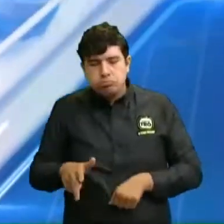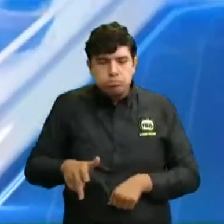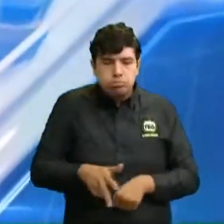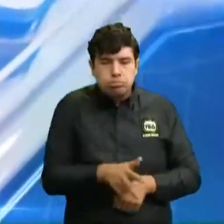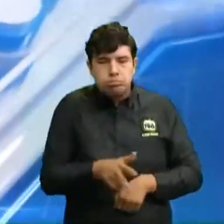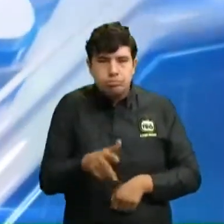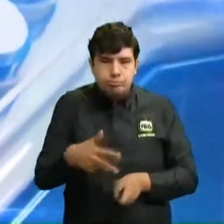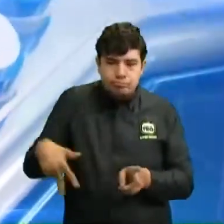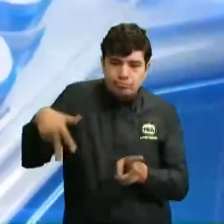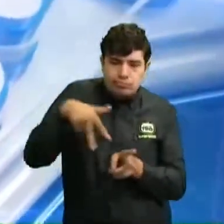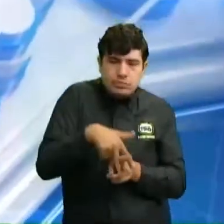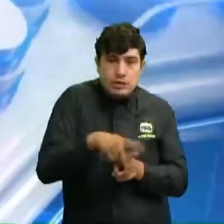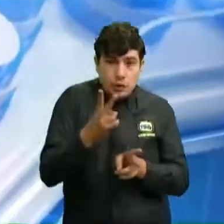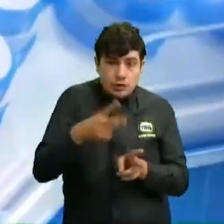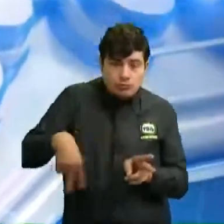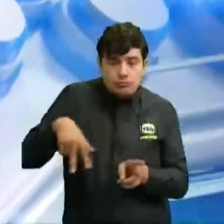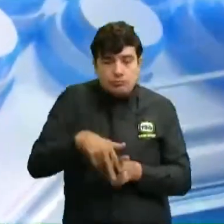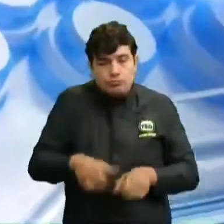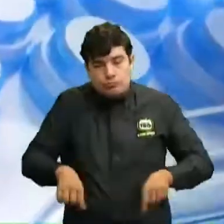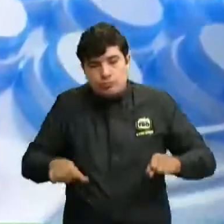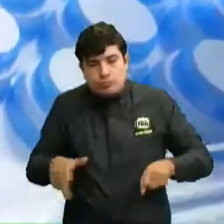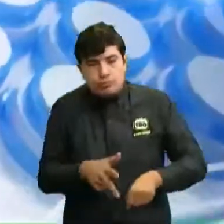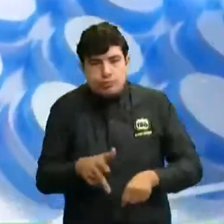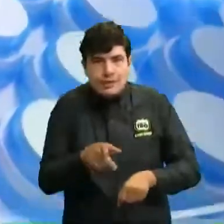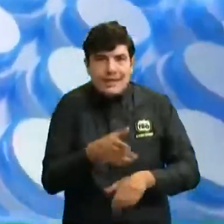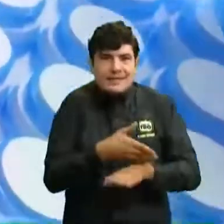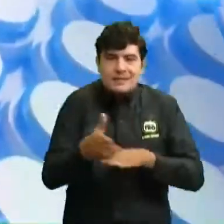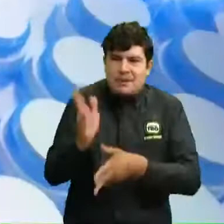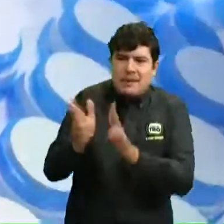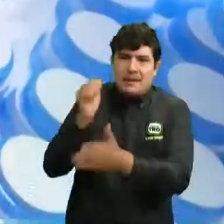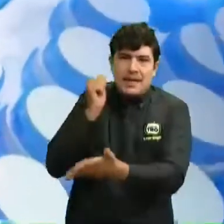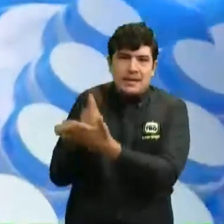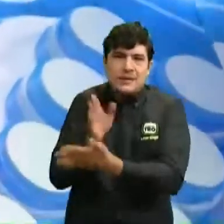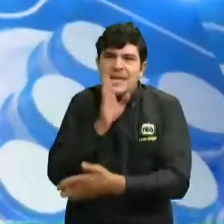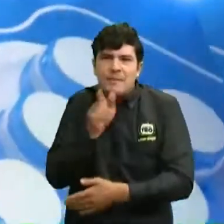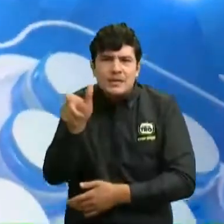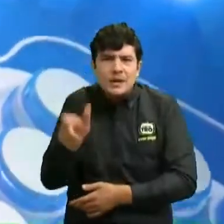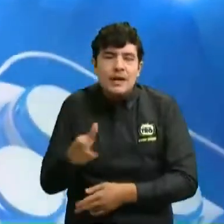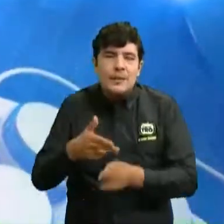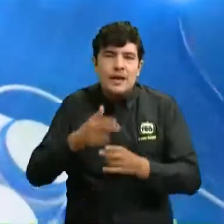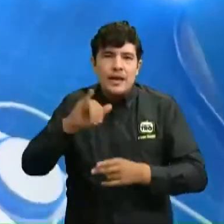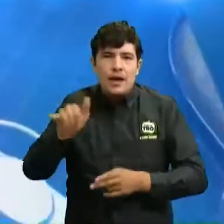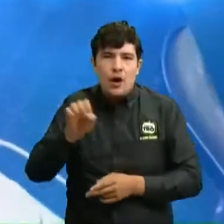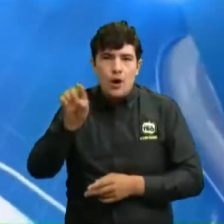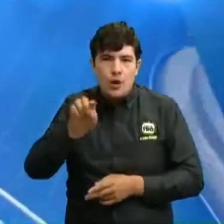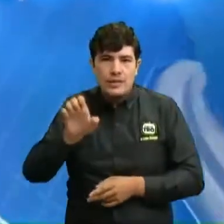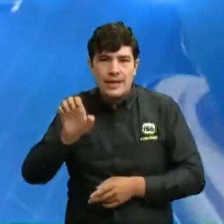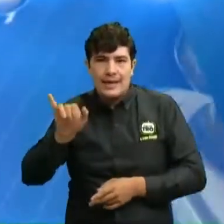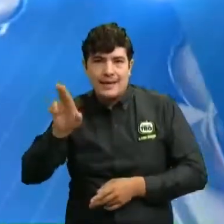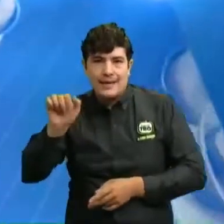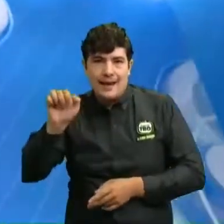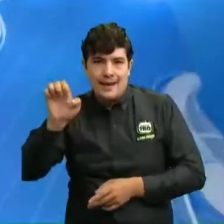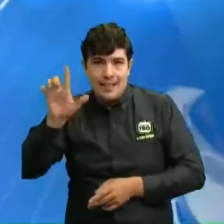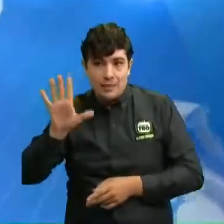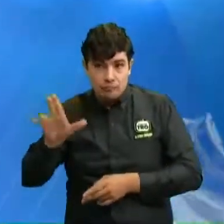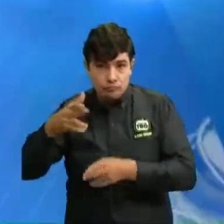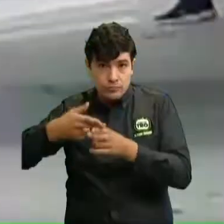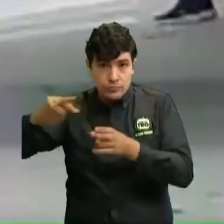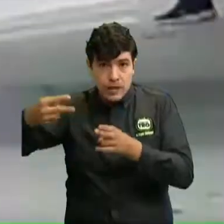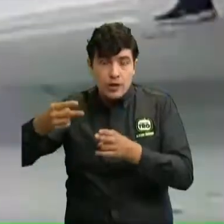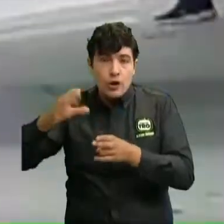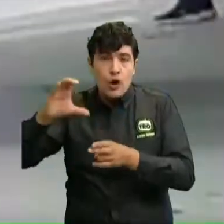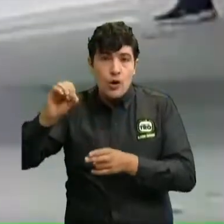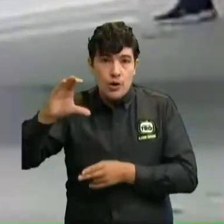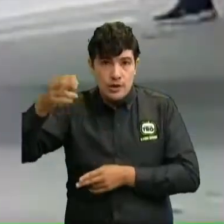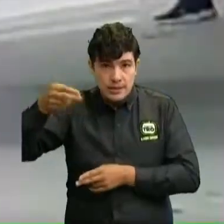las autoridades, la persona que falleció era José Israel Parra y era conocido en el municipio como Coche. Además, extraoficialmente,